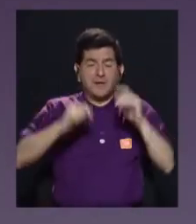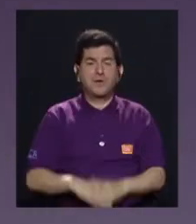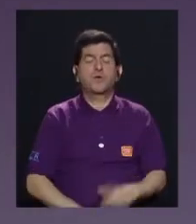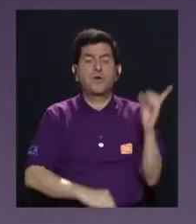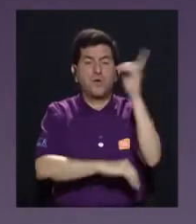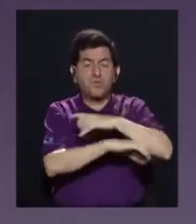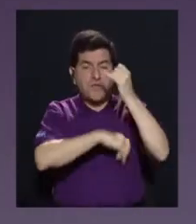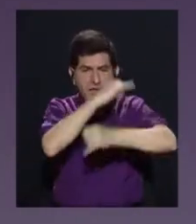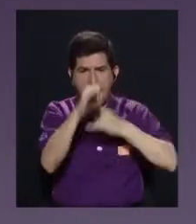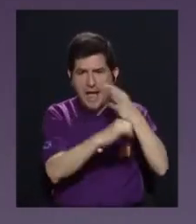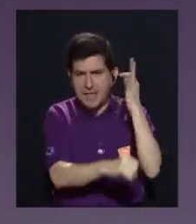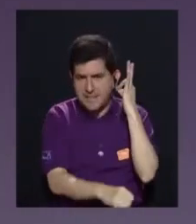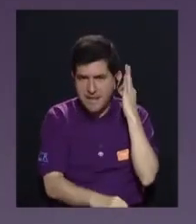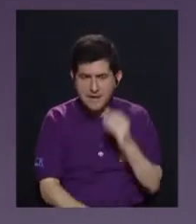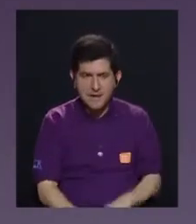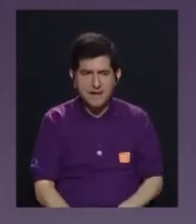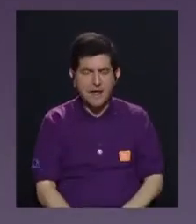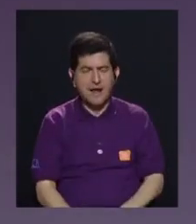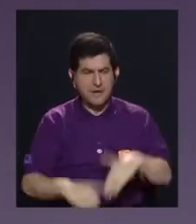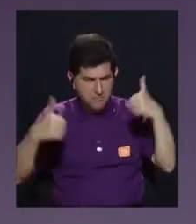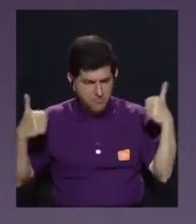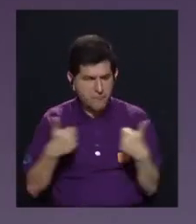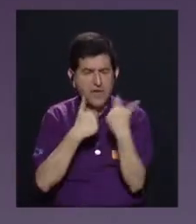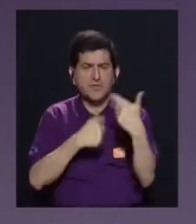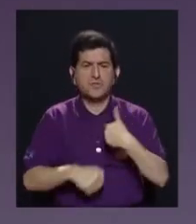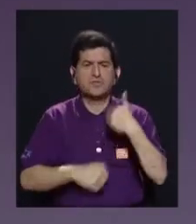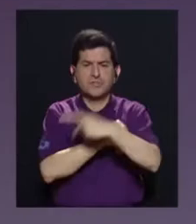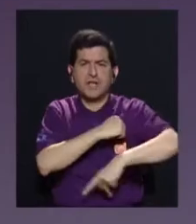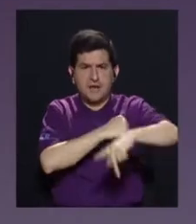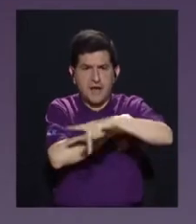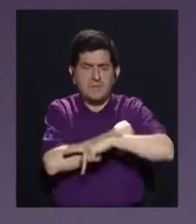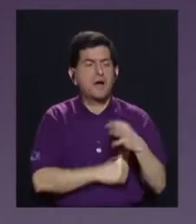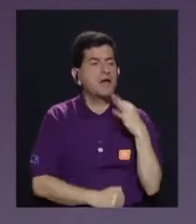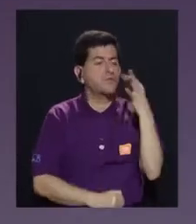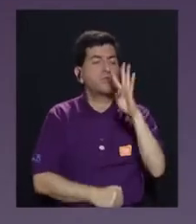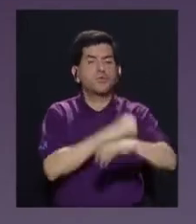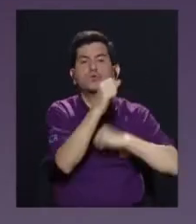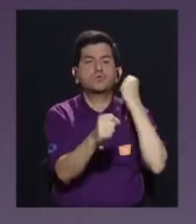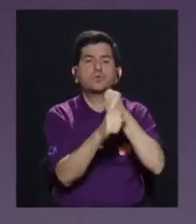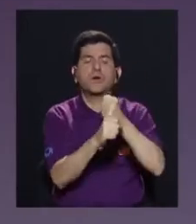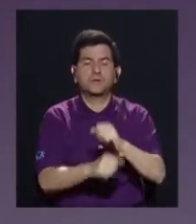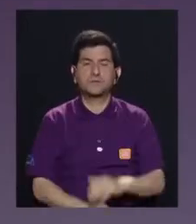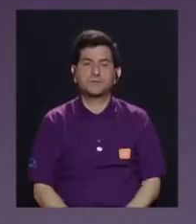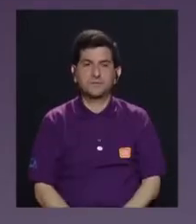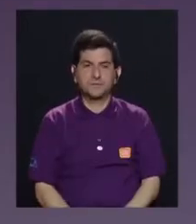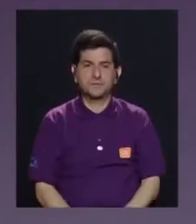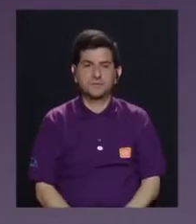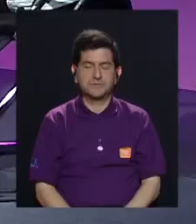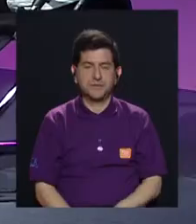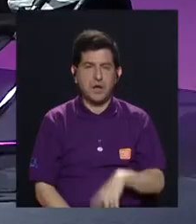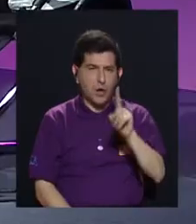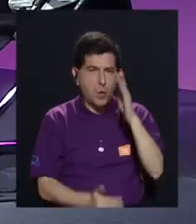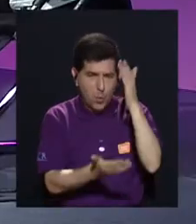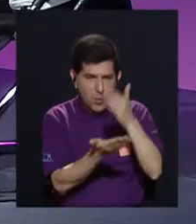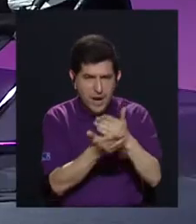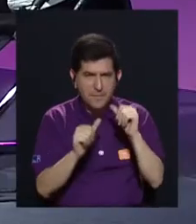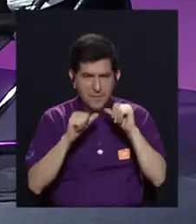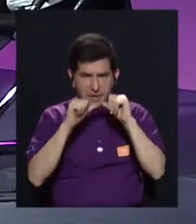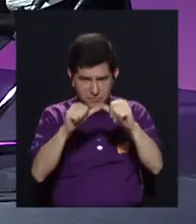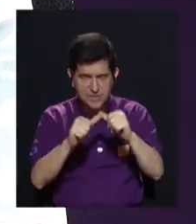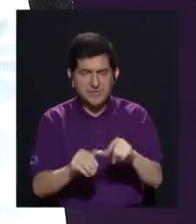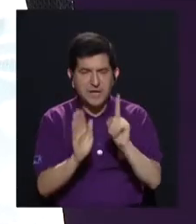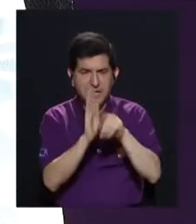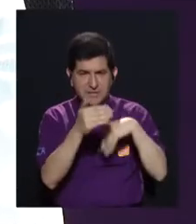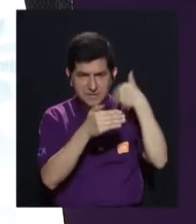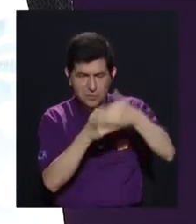internacional de las mujeres planteando los desafíos que tiene este país para los próximos cuatro años vamos a hacer un corte y estamos de regreso